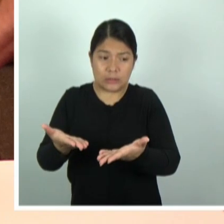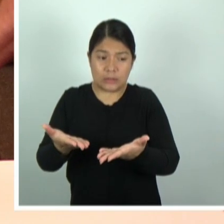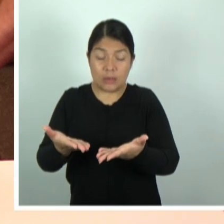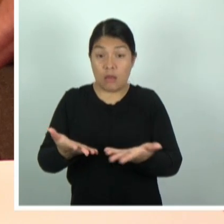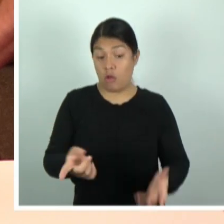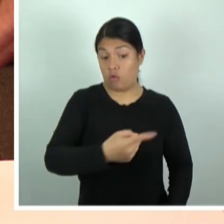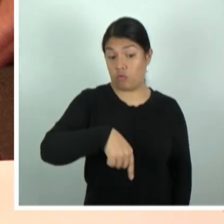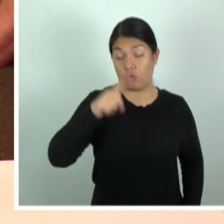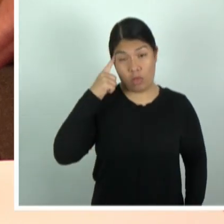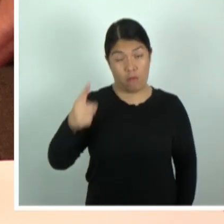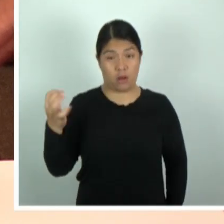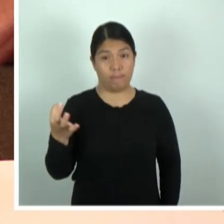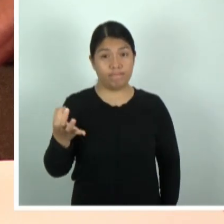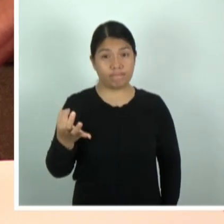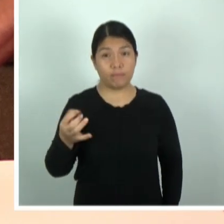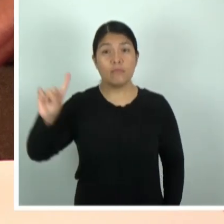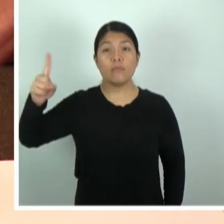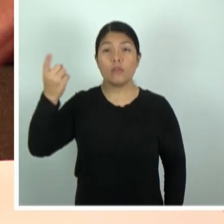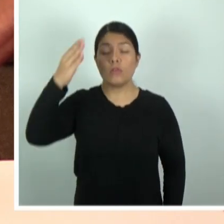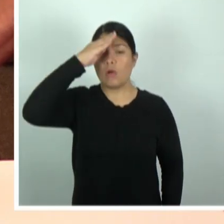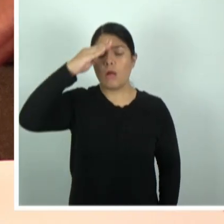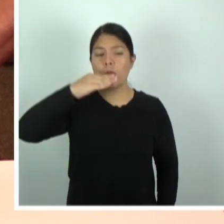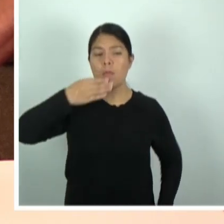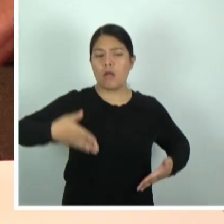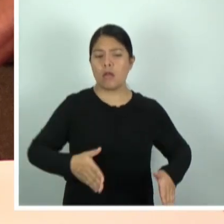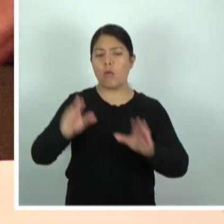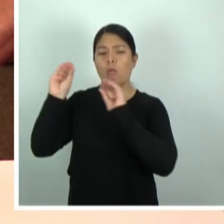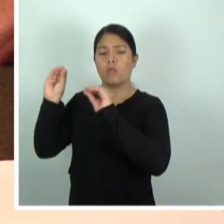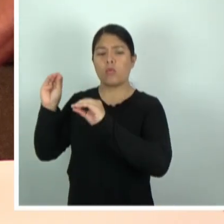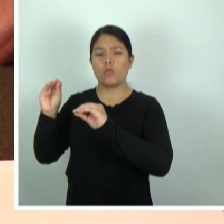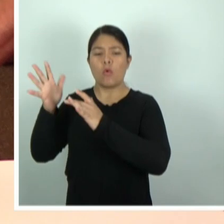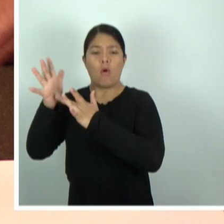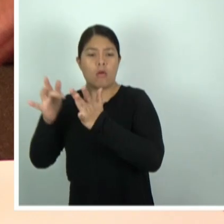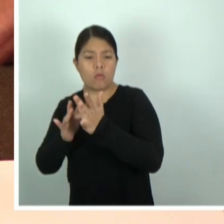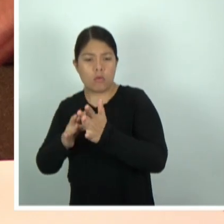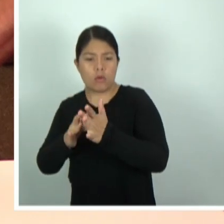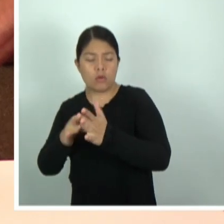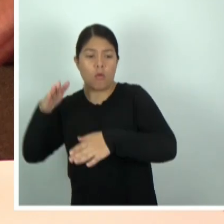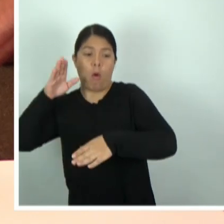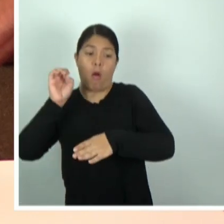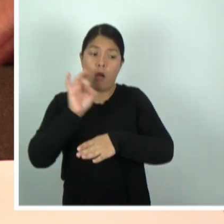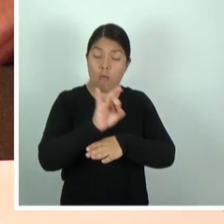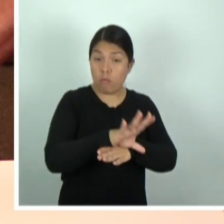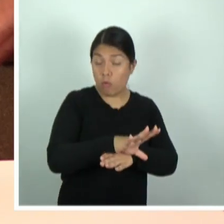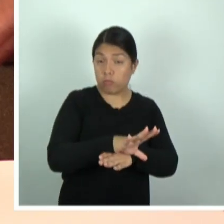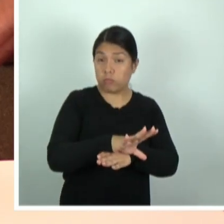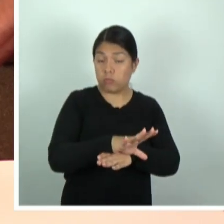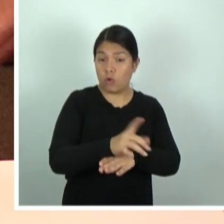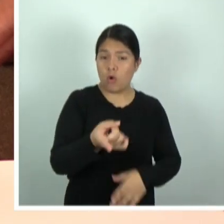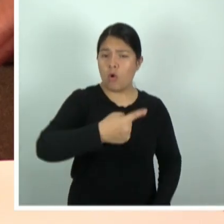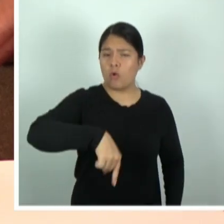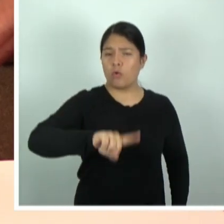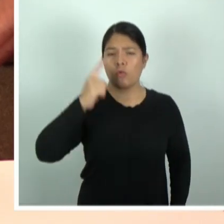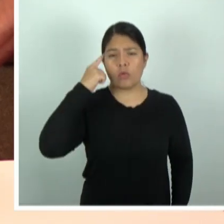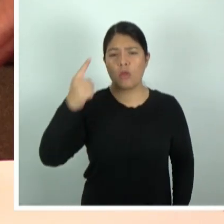cosa. Cuando Dios el Padre envió a su Hijo Jesucristo de Nazaret, tenemos que saber